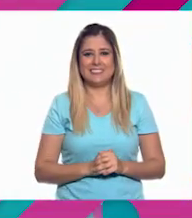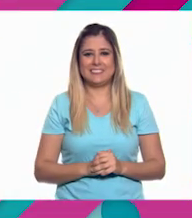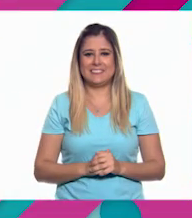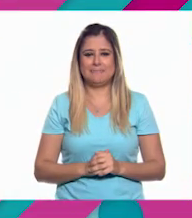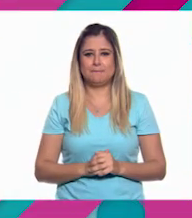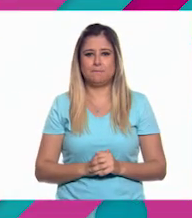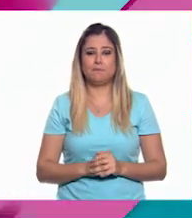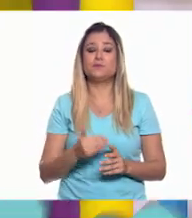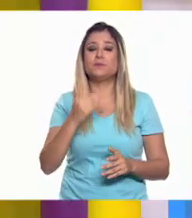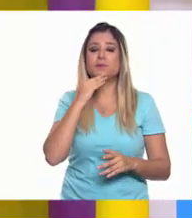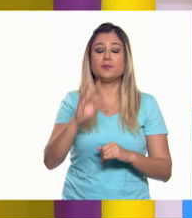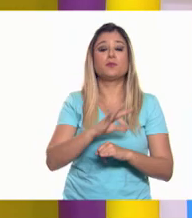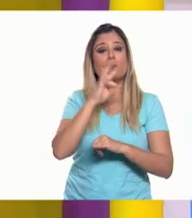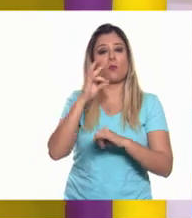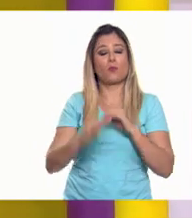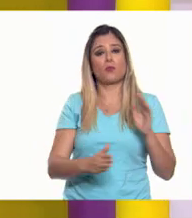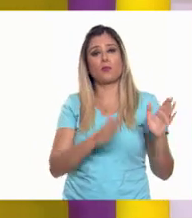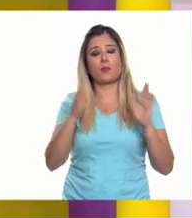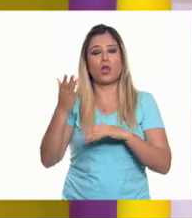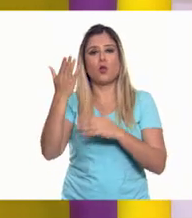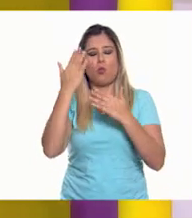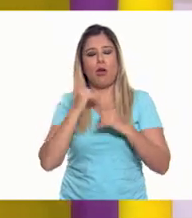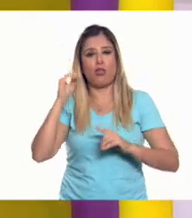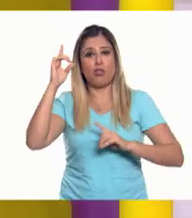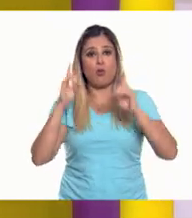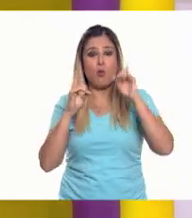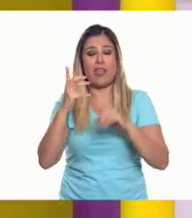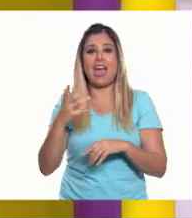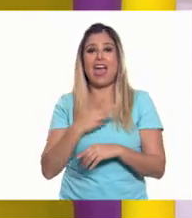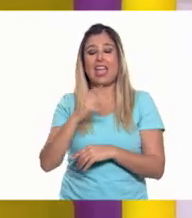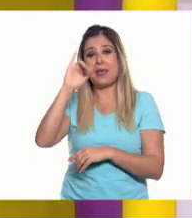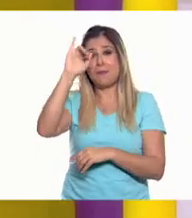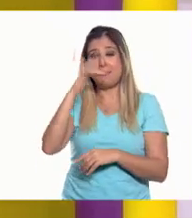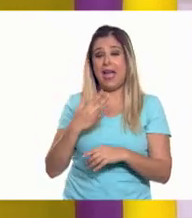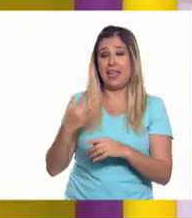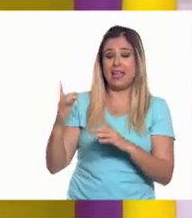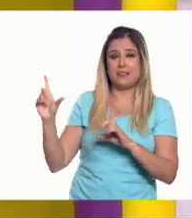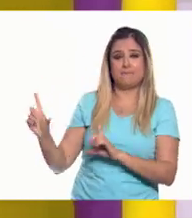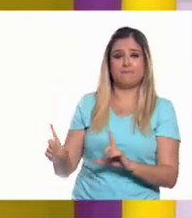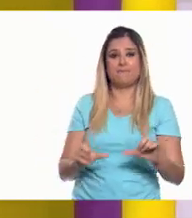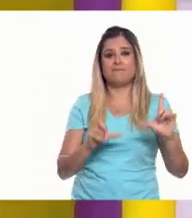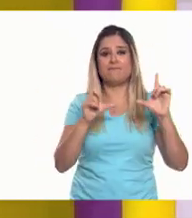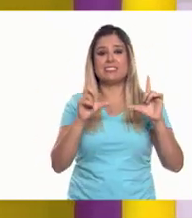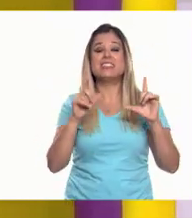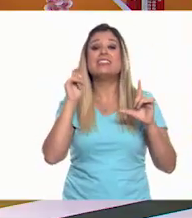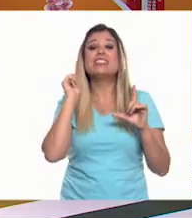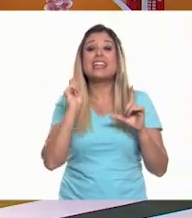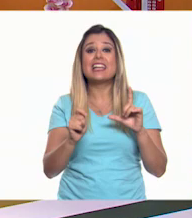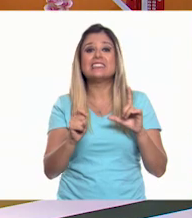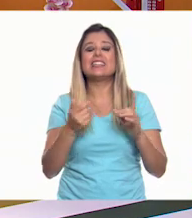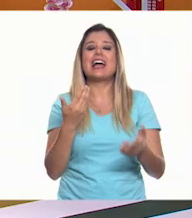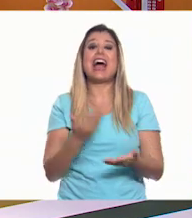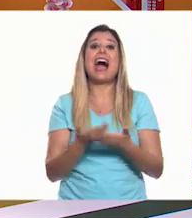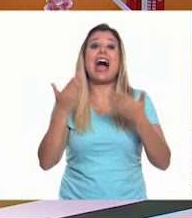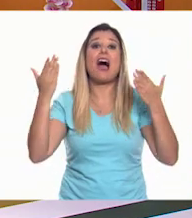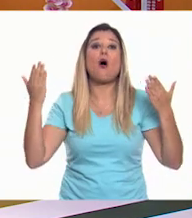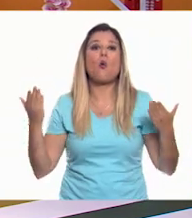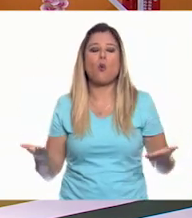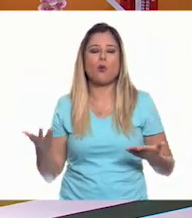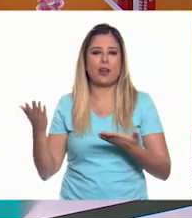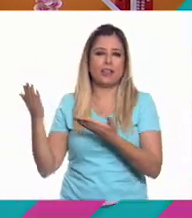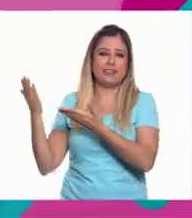bien. Y por último, pues ya no tenemos duda porque nos queda una sola imagen y es la que dice ahora.